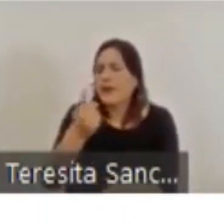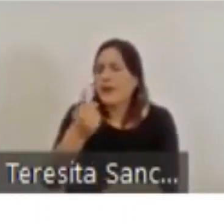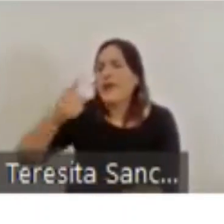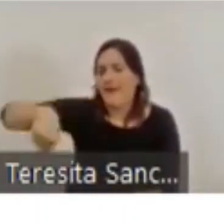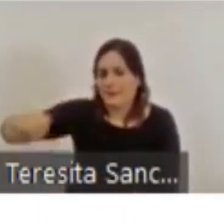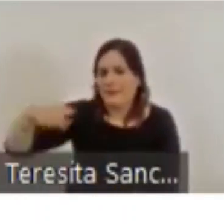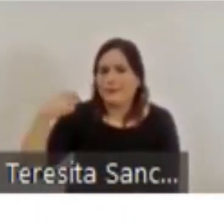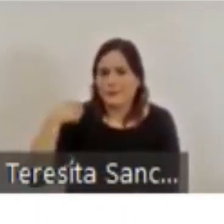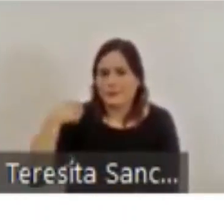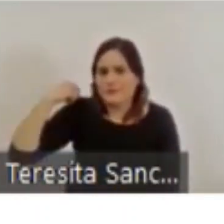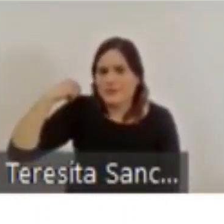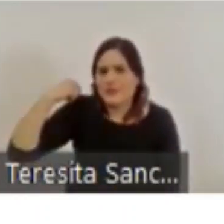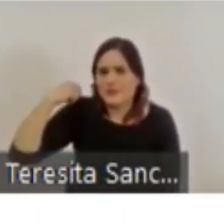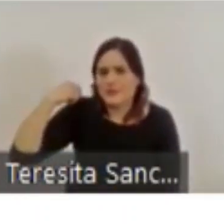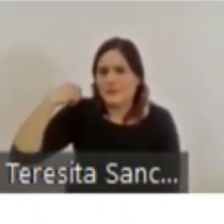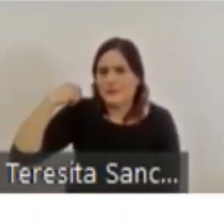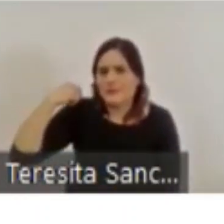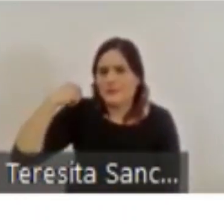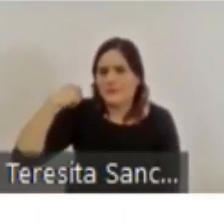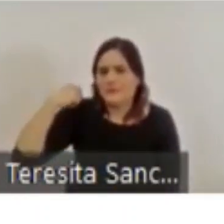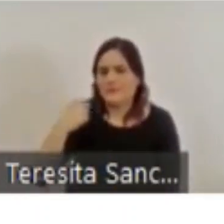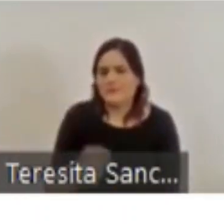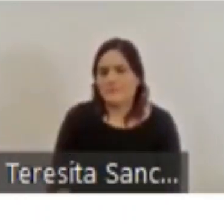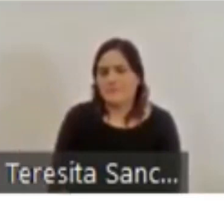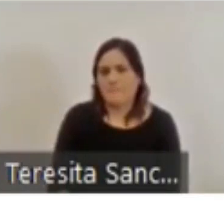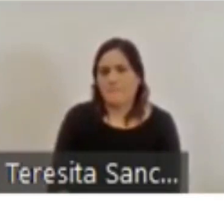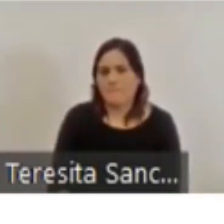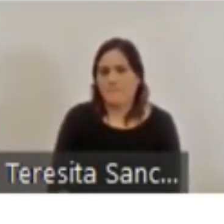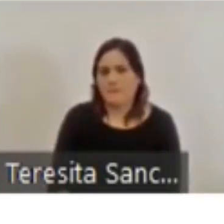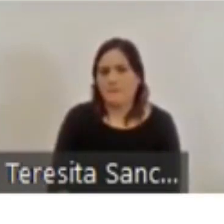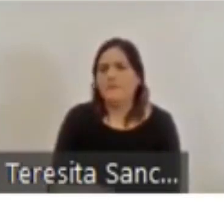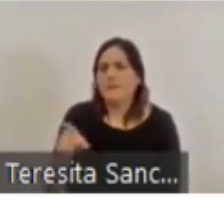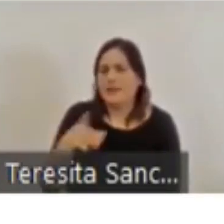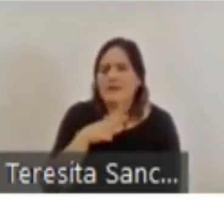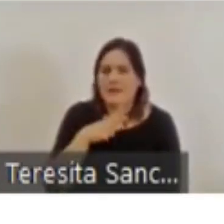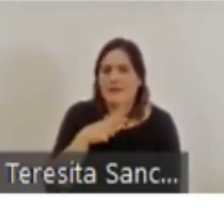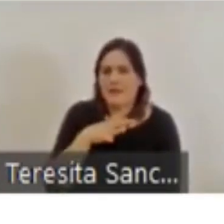voluntario, el tiempo que él determina